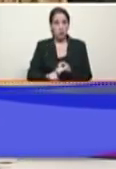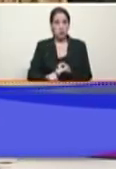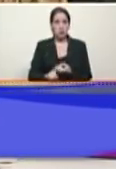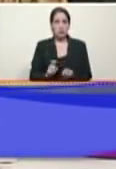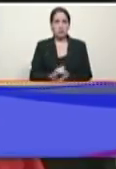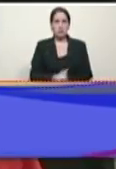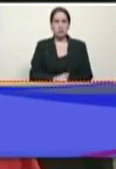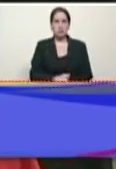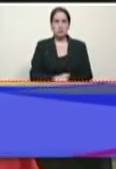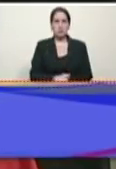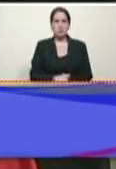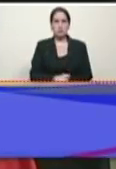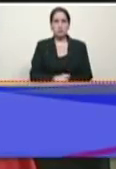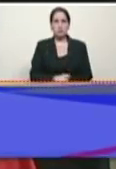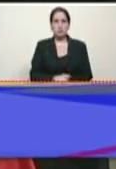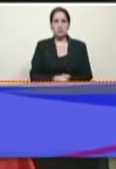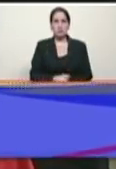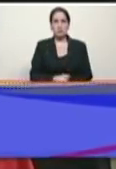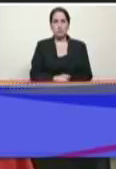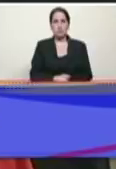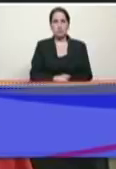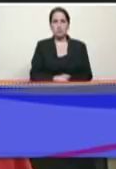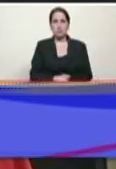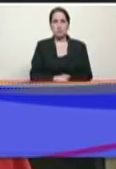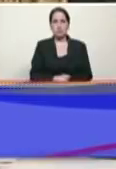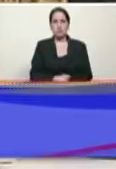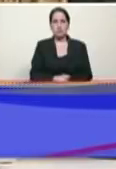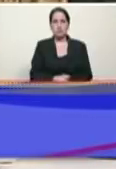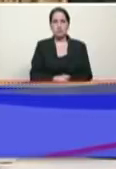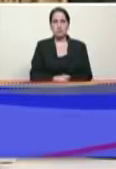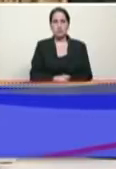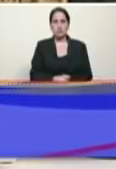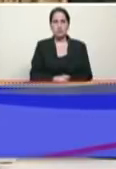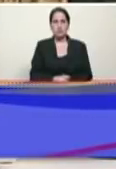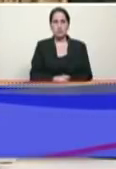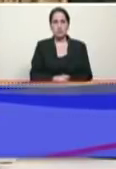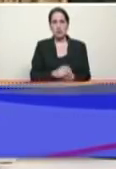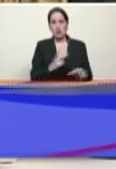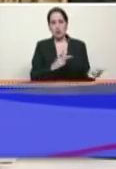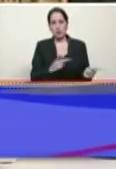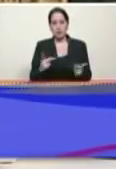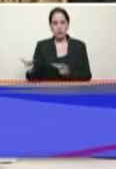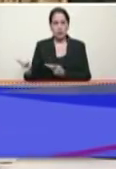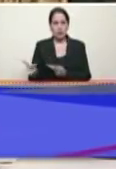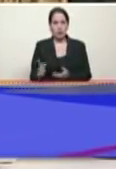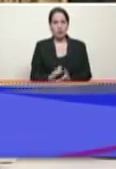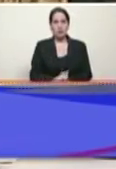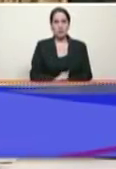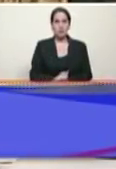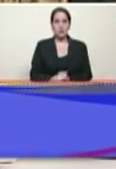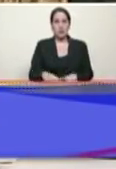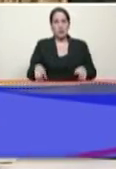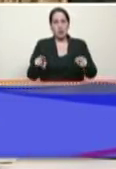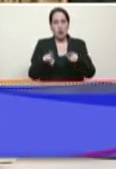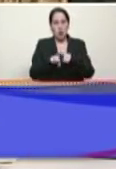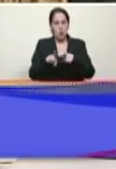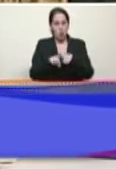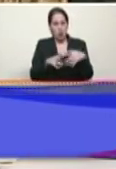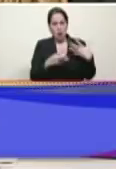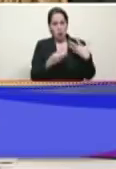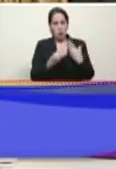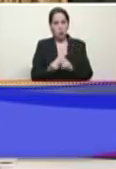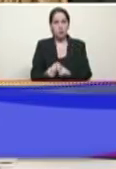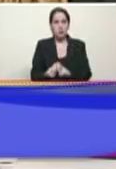Comeback, doña Silita Flores de Maduro. Bienvenida. Igual nos